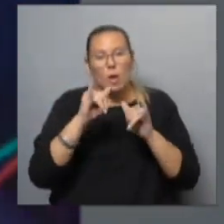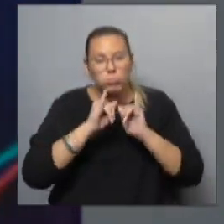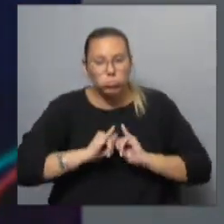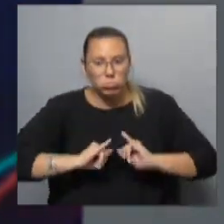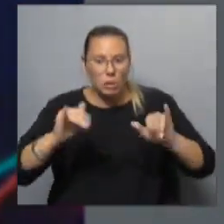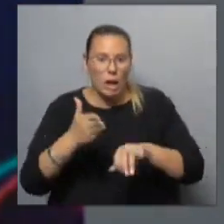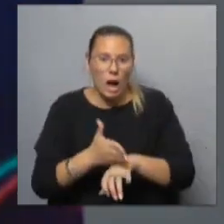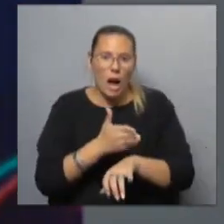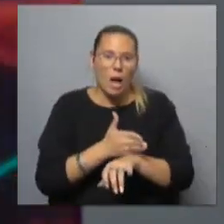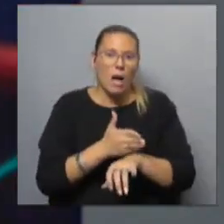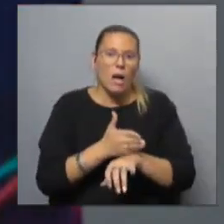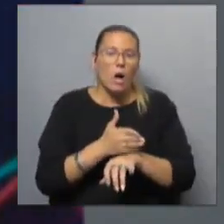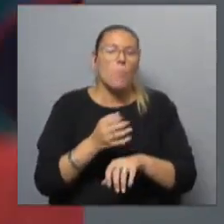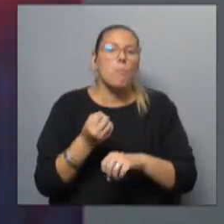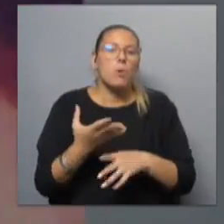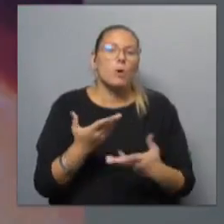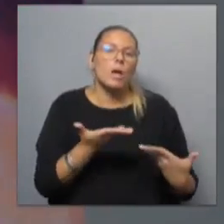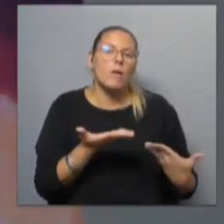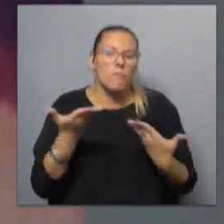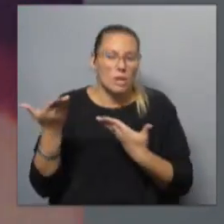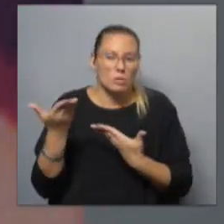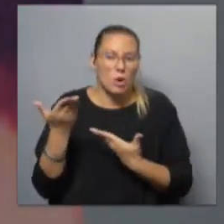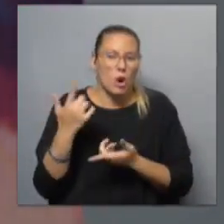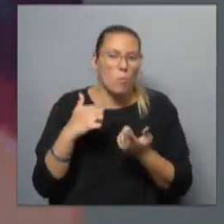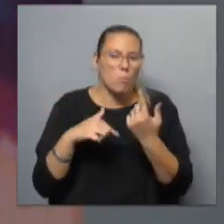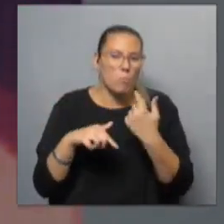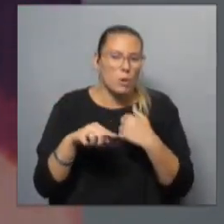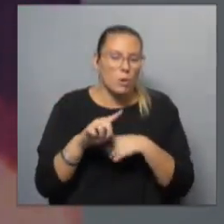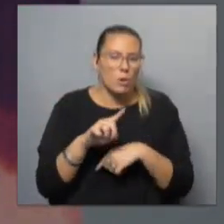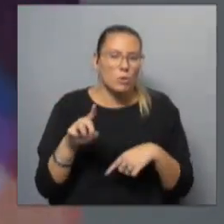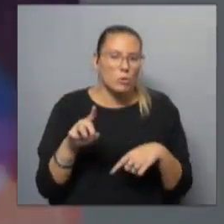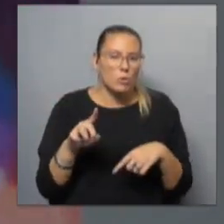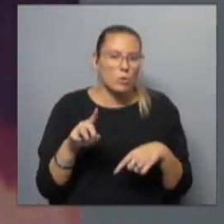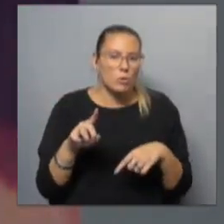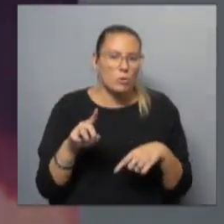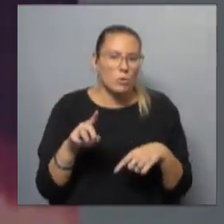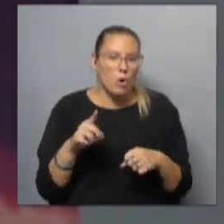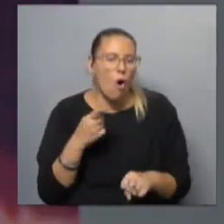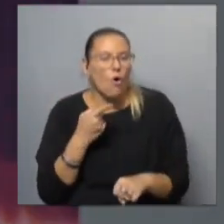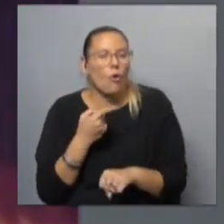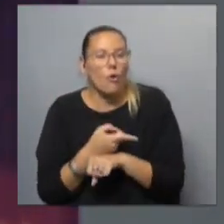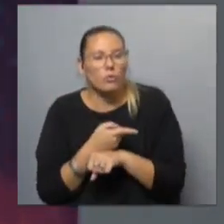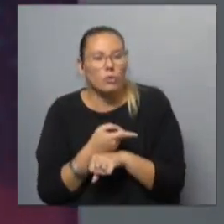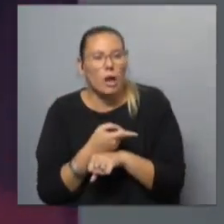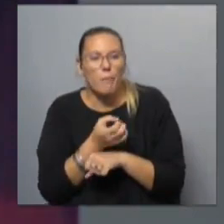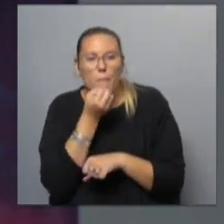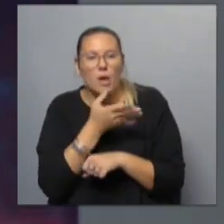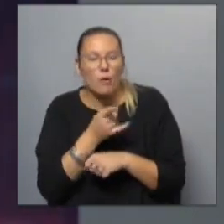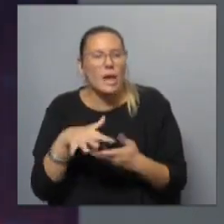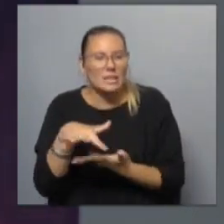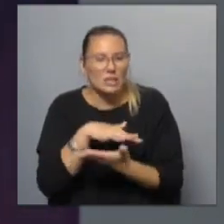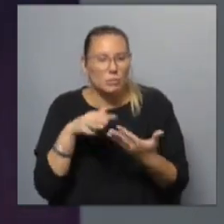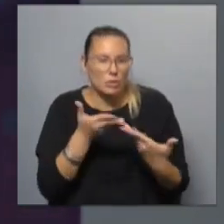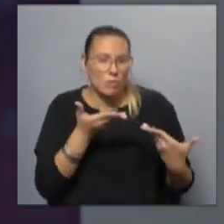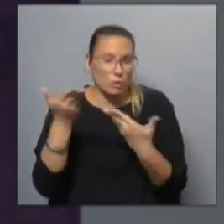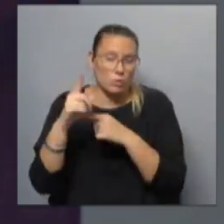dan ante la inflación, pero no son anuncios que tengan que ver con combatir la inflación. Es decir, en